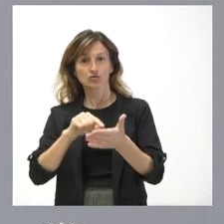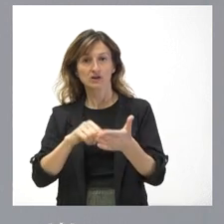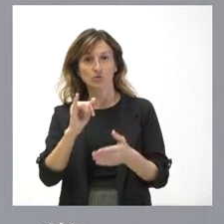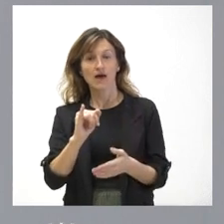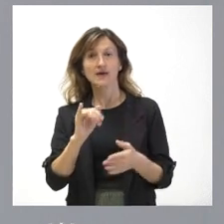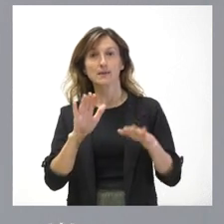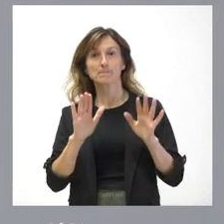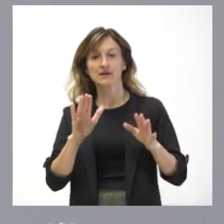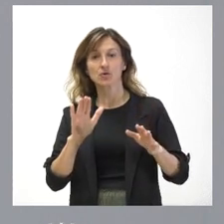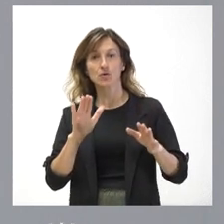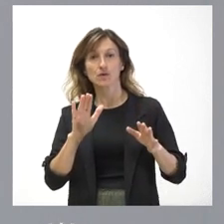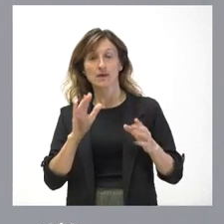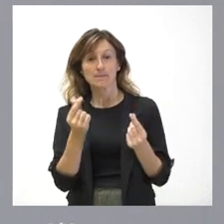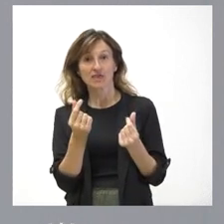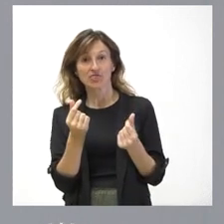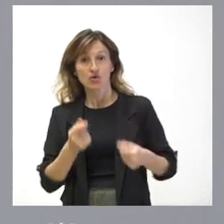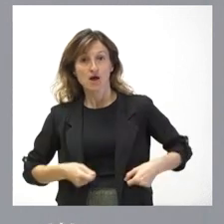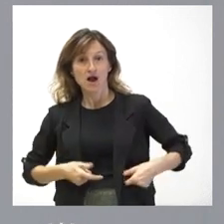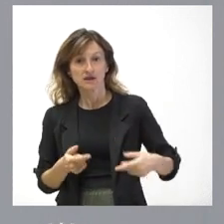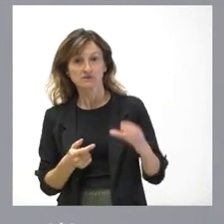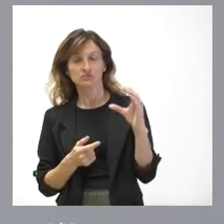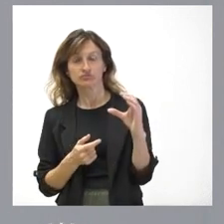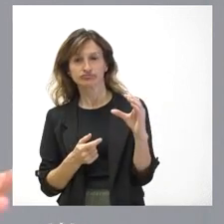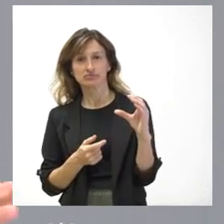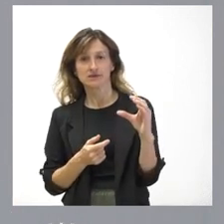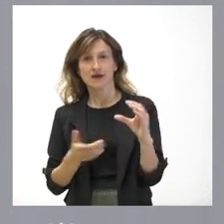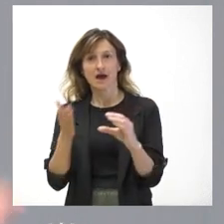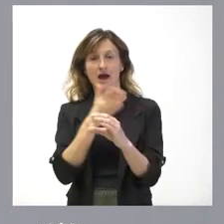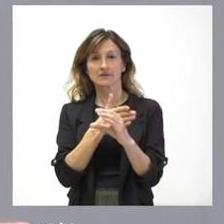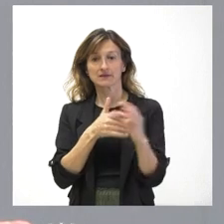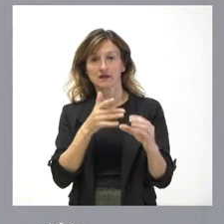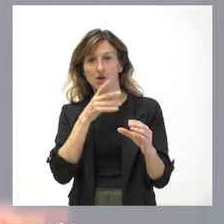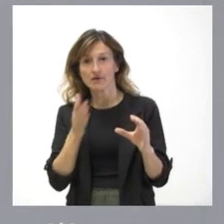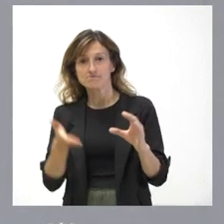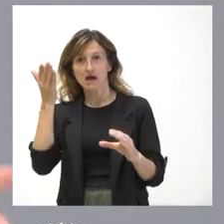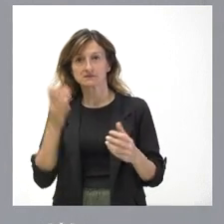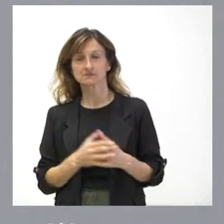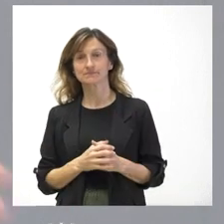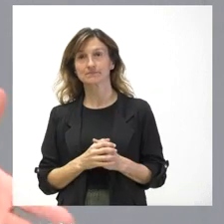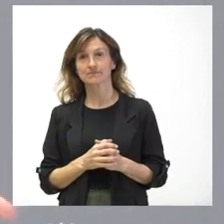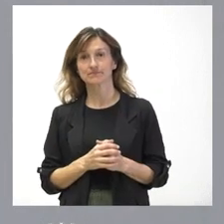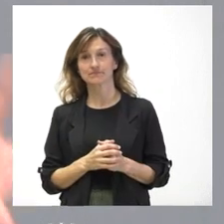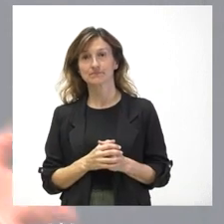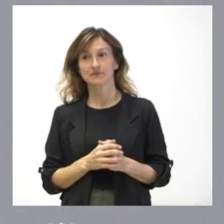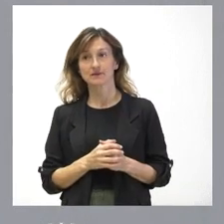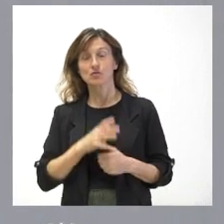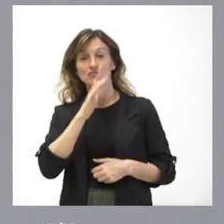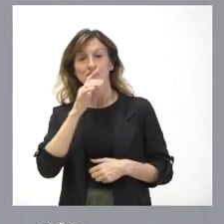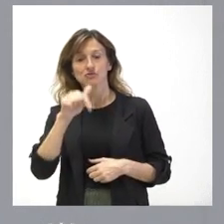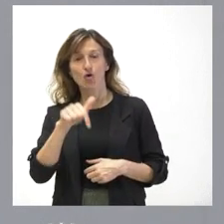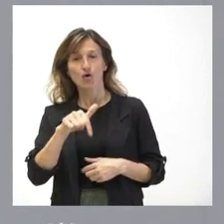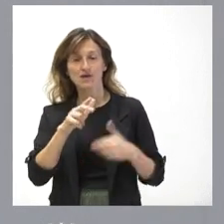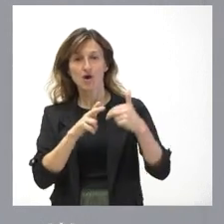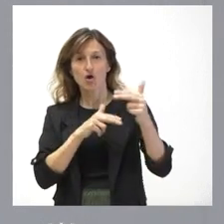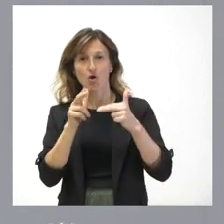pero con unos costes que no se corresponden para nada con el cálculo que pudieron hacer En aquel momento y están hoy pues abandonando alguna de estas